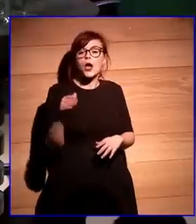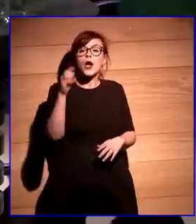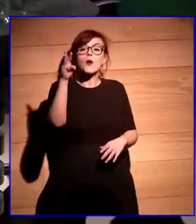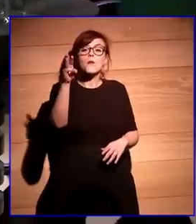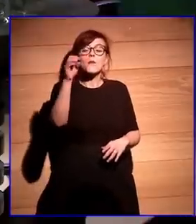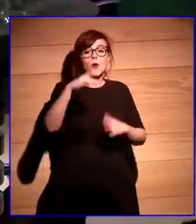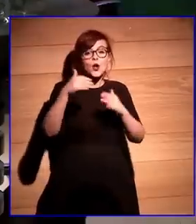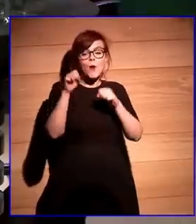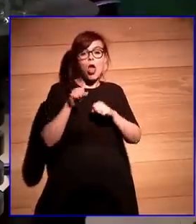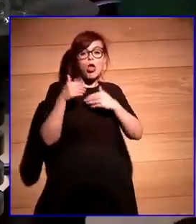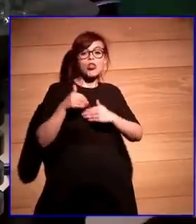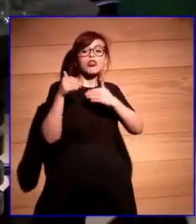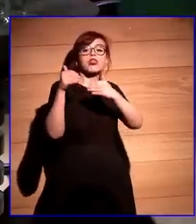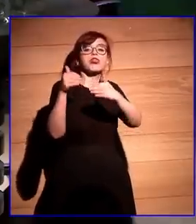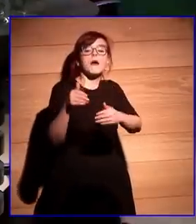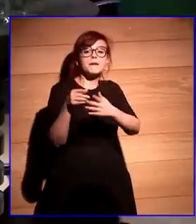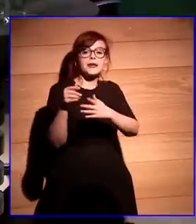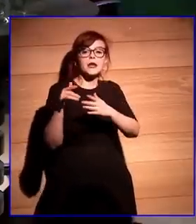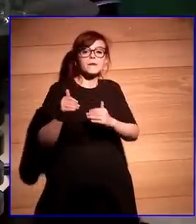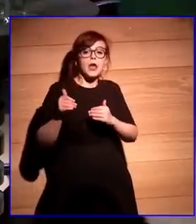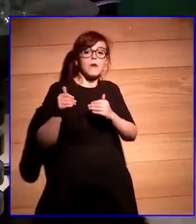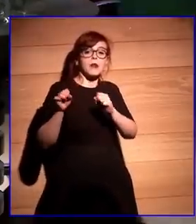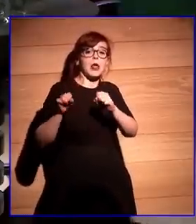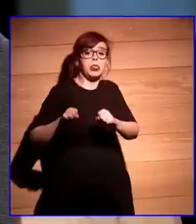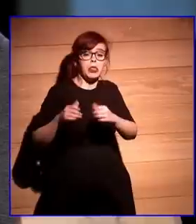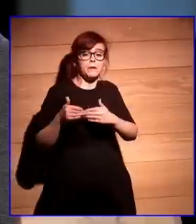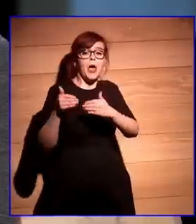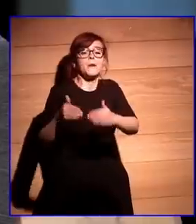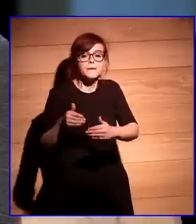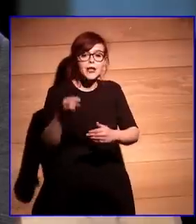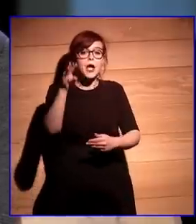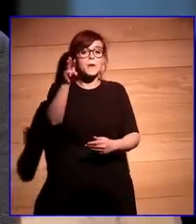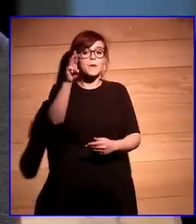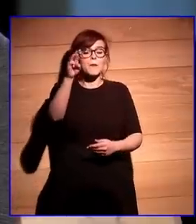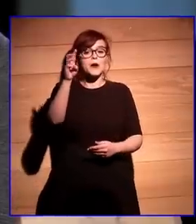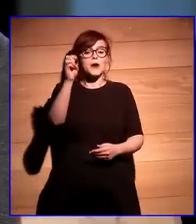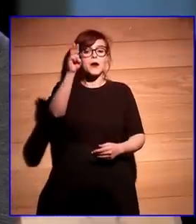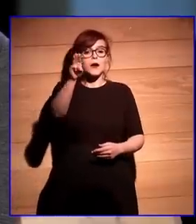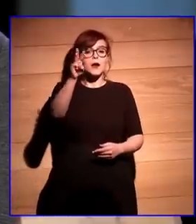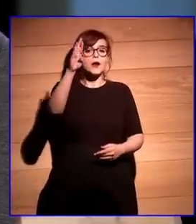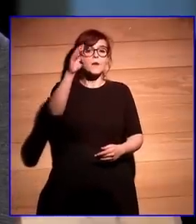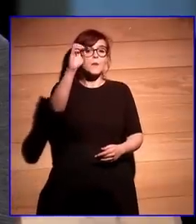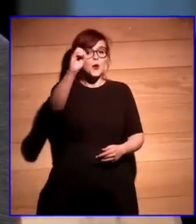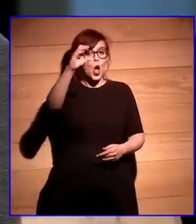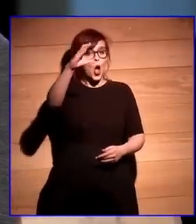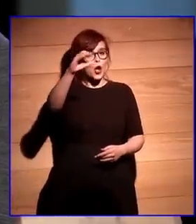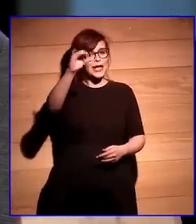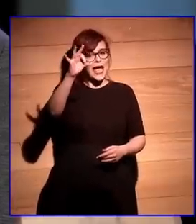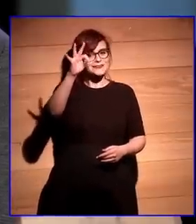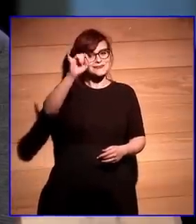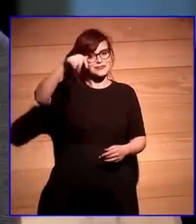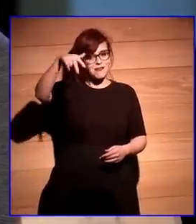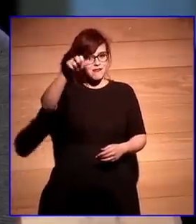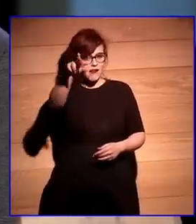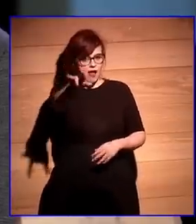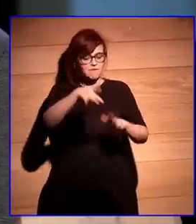procrastina. No hace eso. Hay mucha R, pero no tanta. Es procrastina. No procrastina realmente. Simplemente